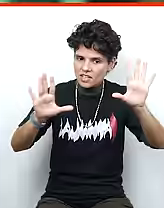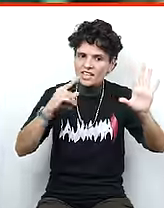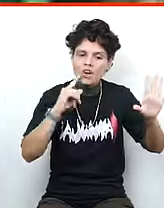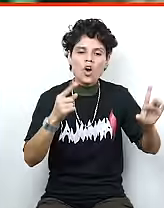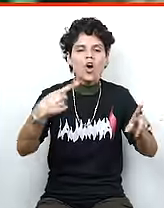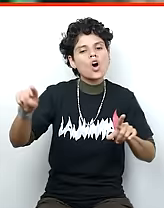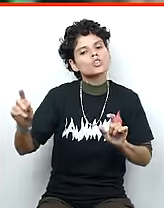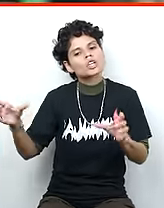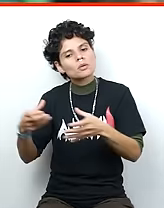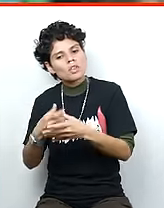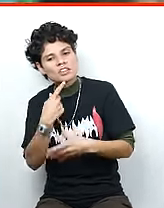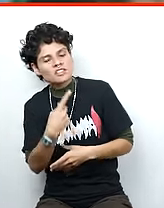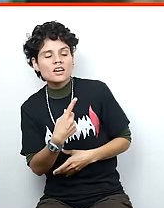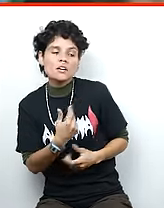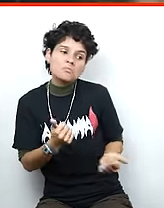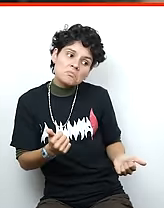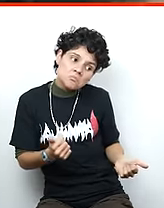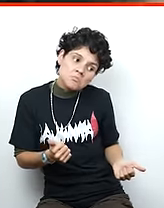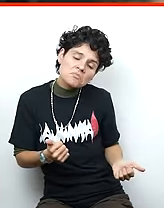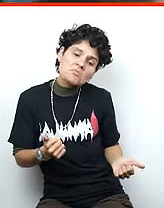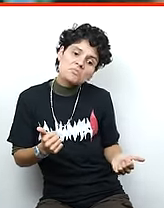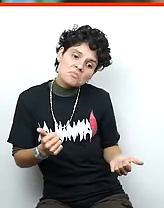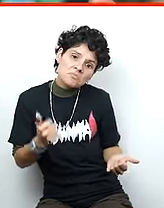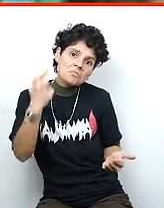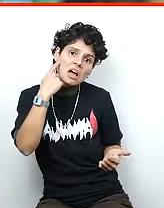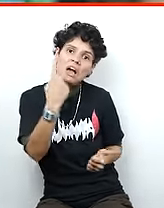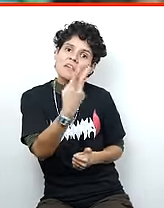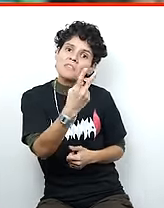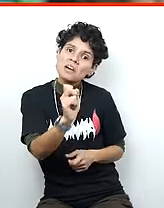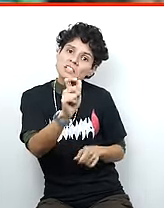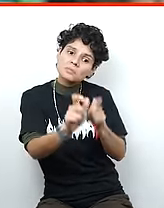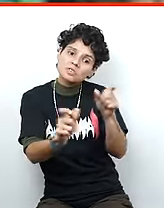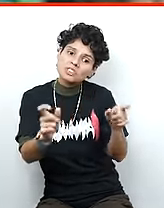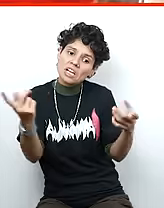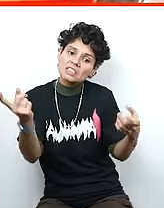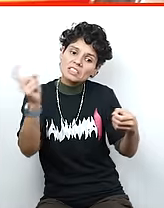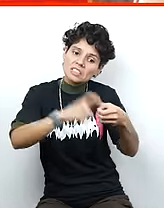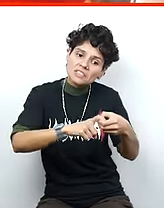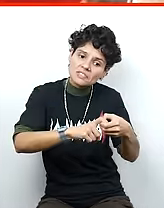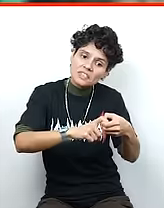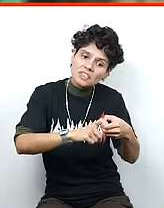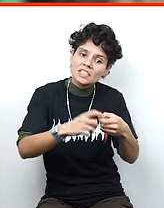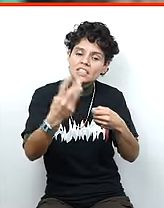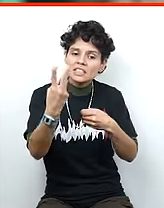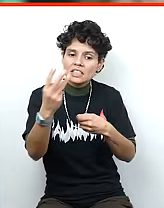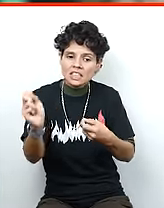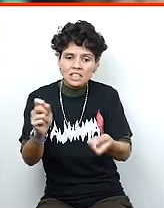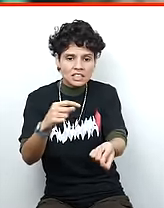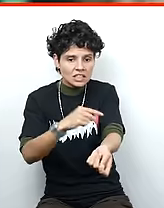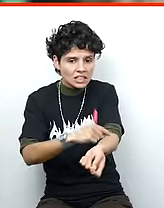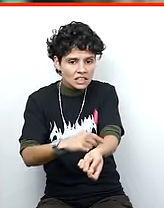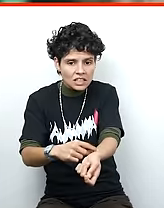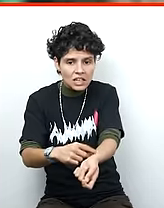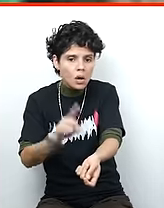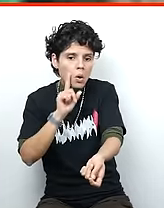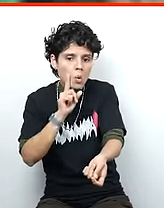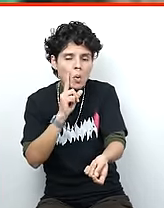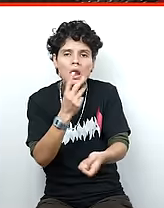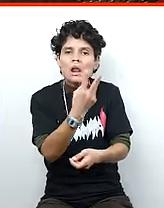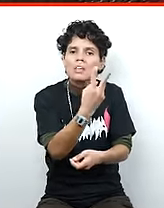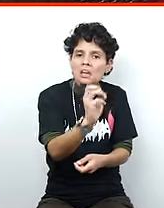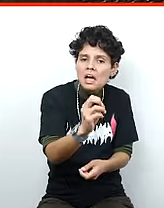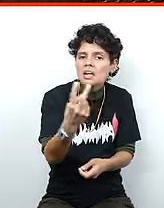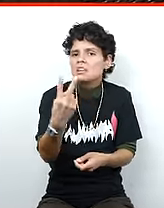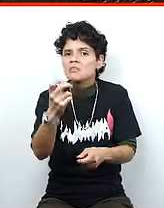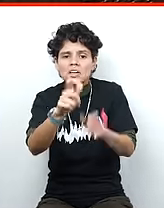más lúcido dice, puta, está buena la idea porque que se inscriban 20, 30, y te vayas a tatuar, ¡pah!, con 20 o 30, bo.